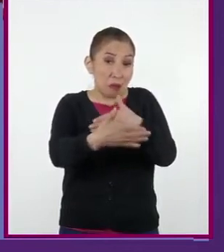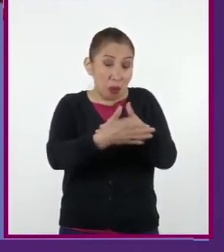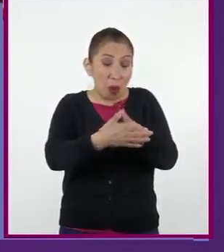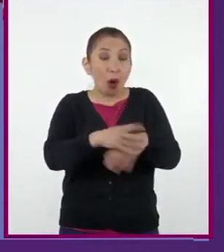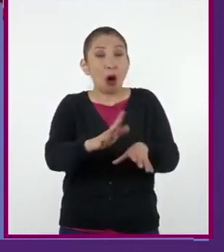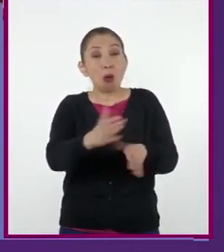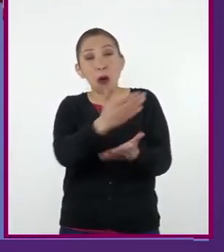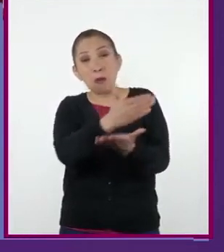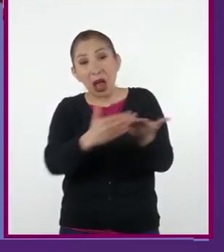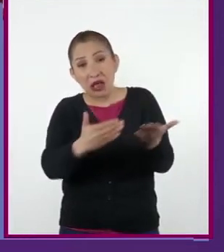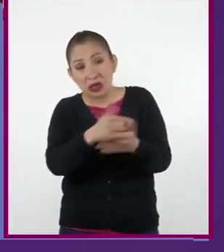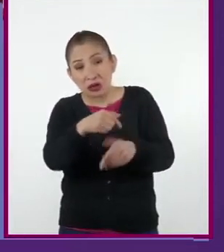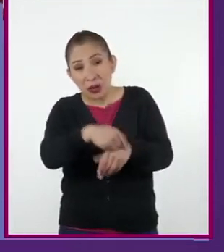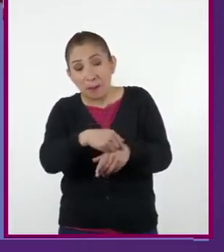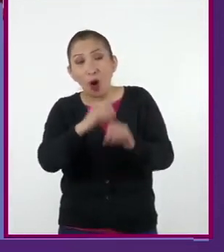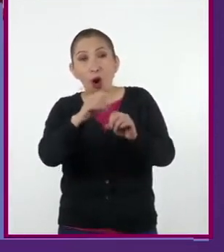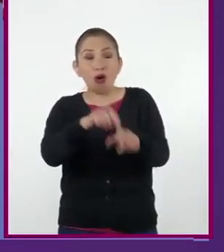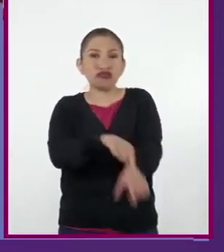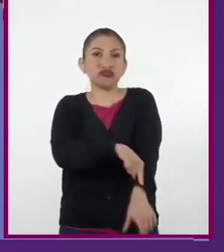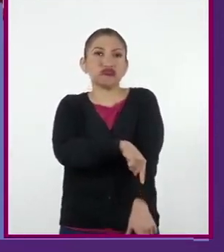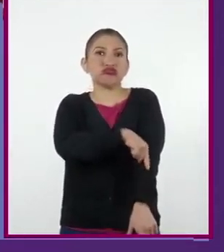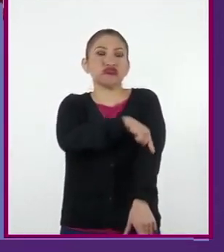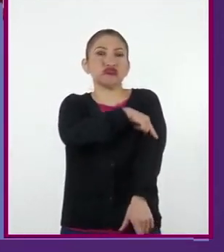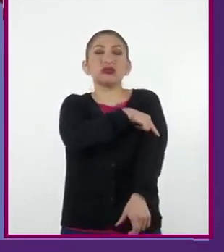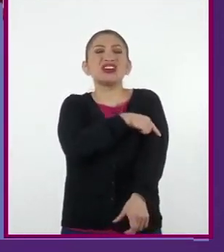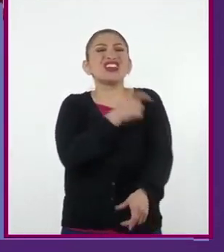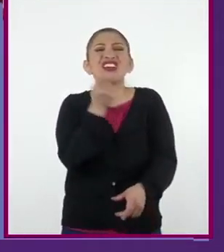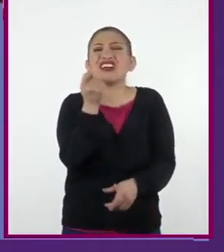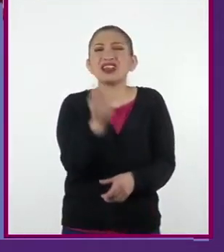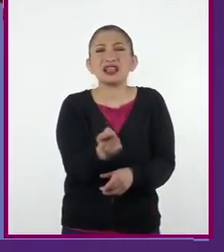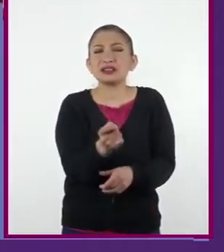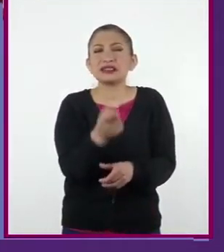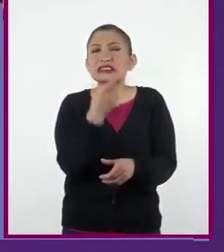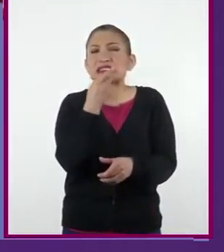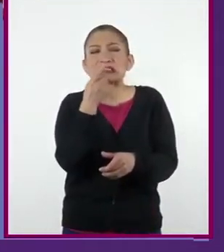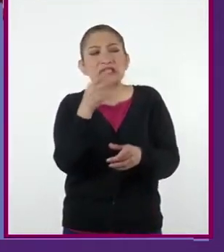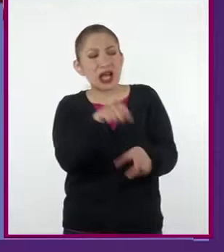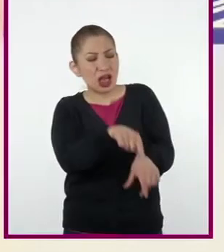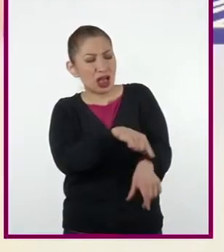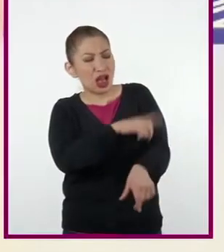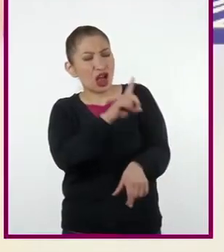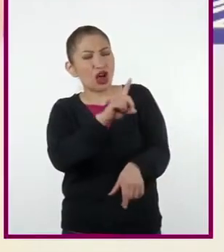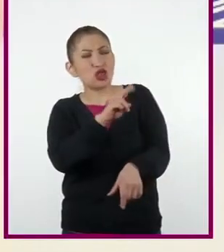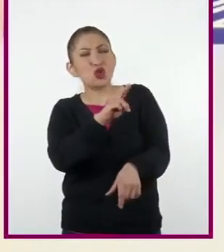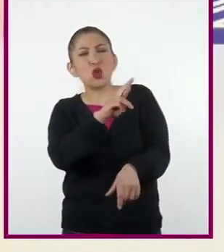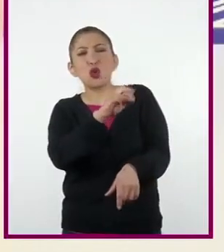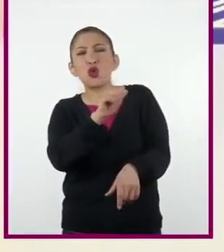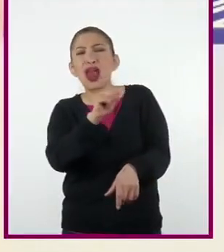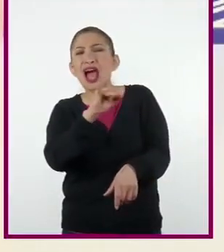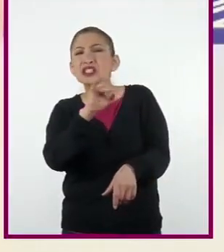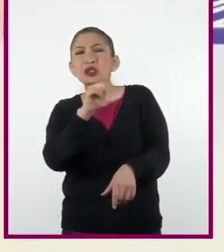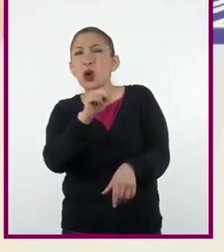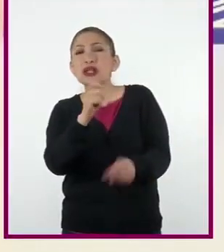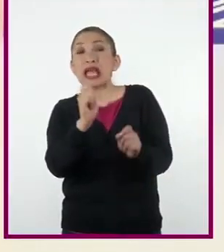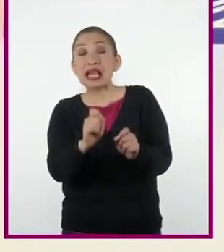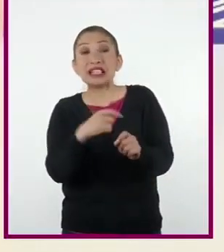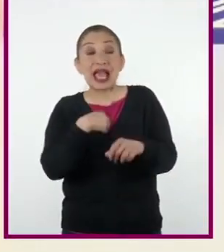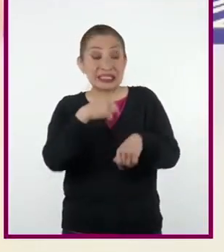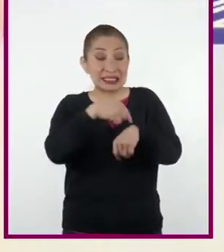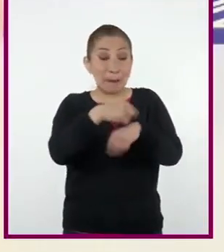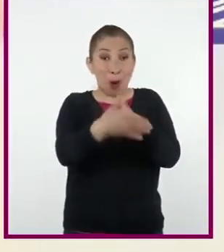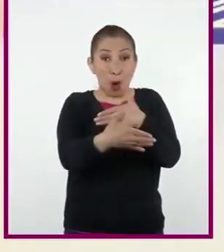mediana o larga duración. ¿Pero a qué nos referimos cuando hablamos de duración? Un proceso es de